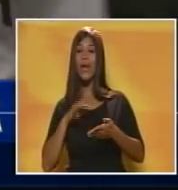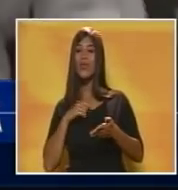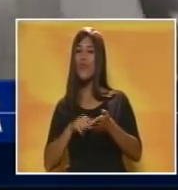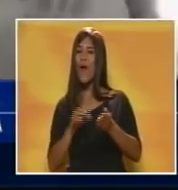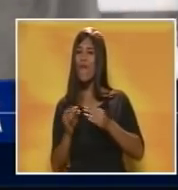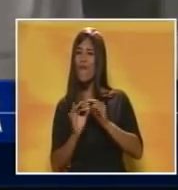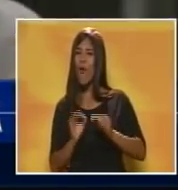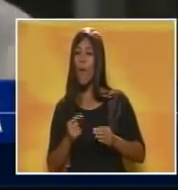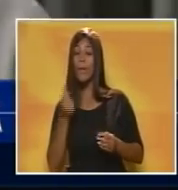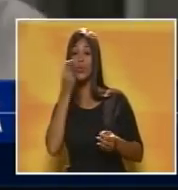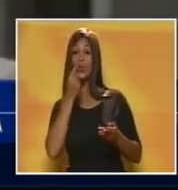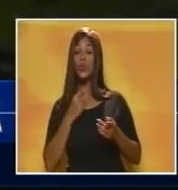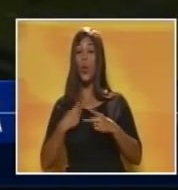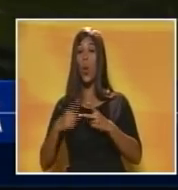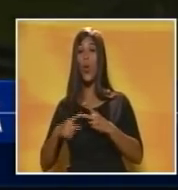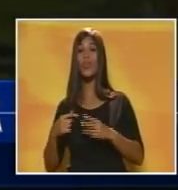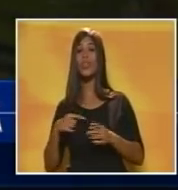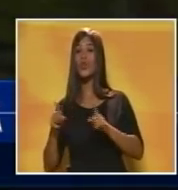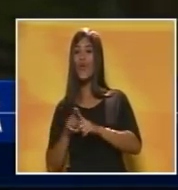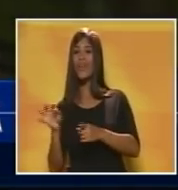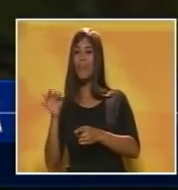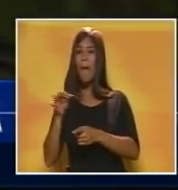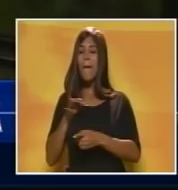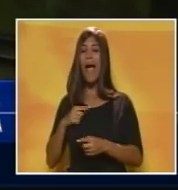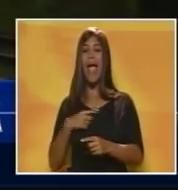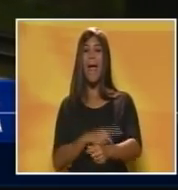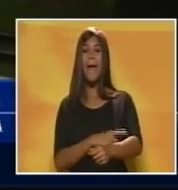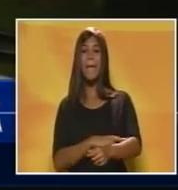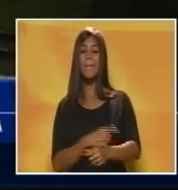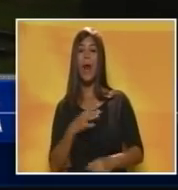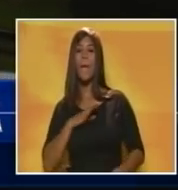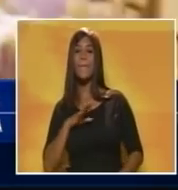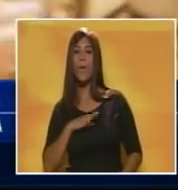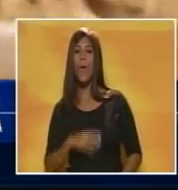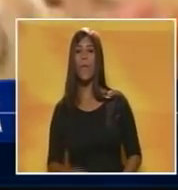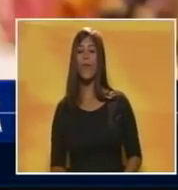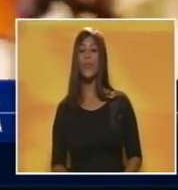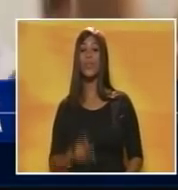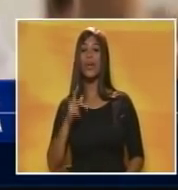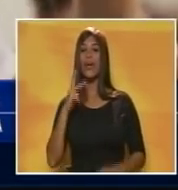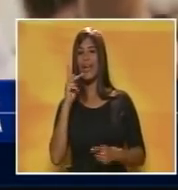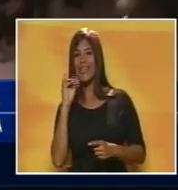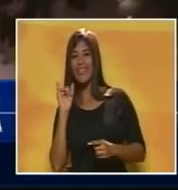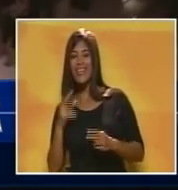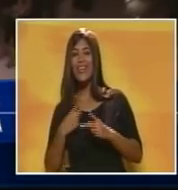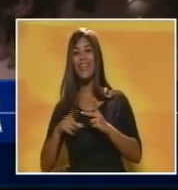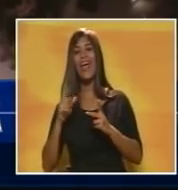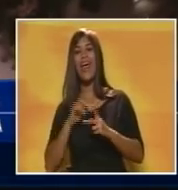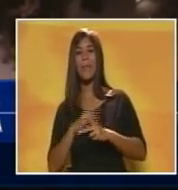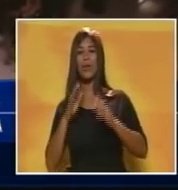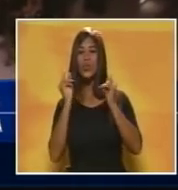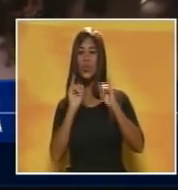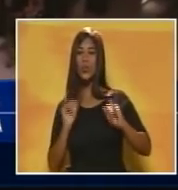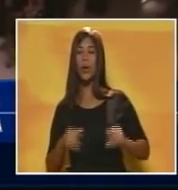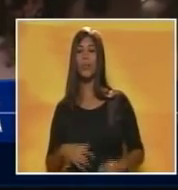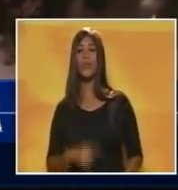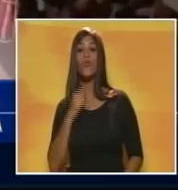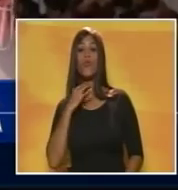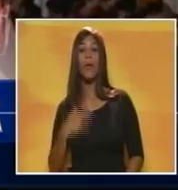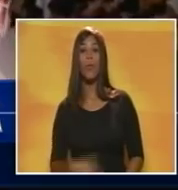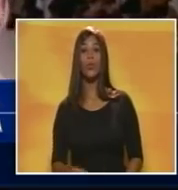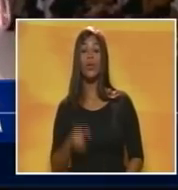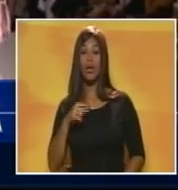Unidos siguiendo los pasos de sus célebres hermanas, las empresarias y estrellas televisivas Kylie Jenner y Kim Kardashian.